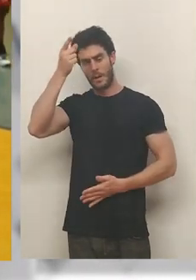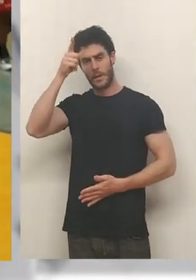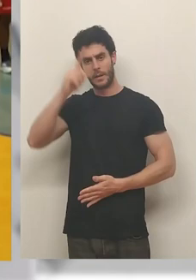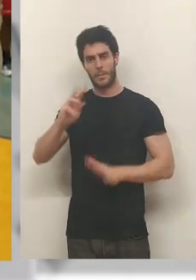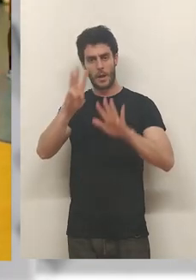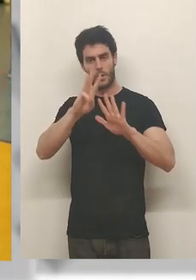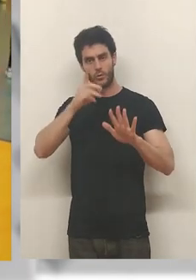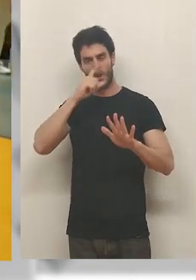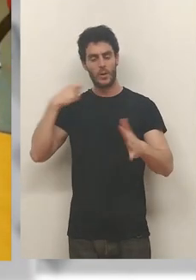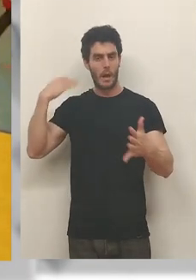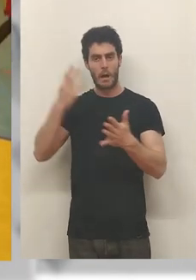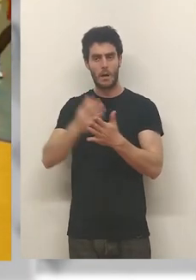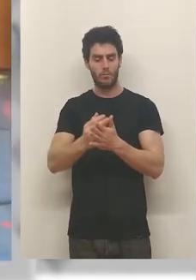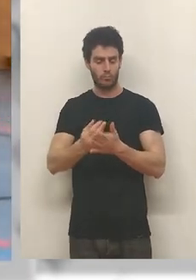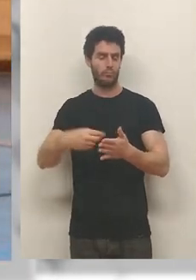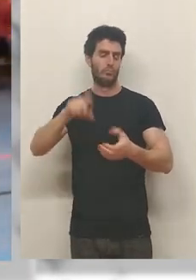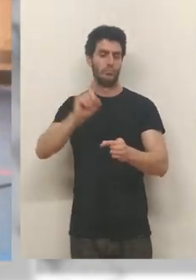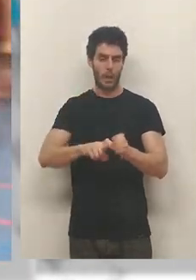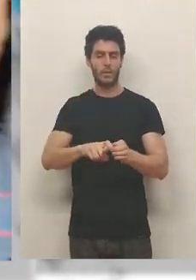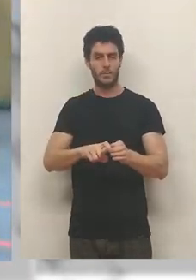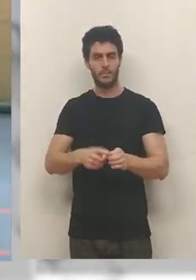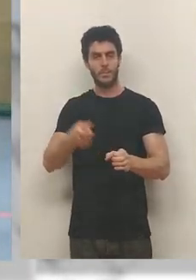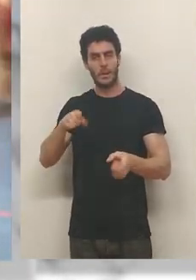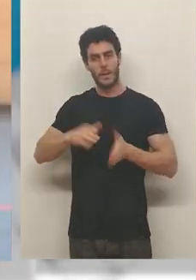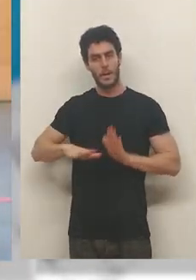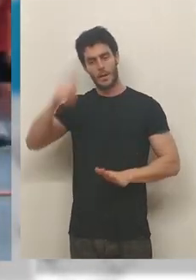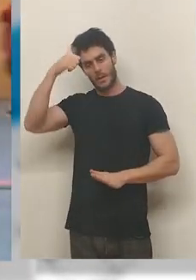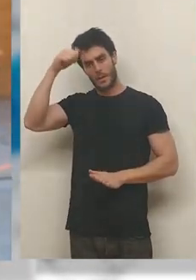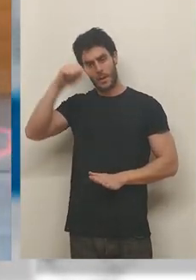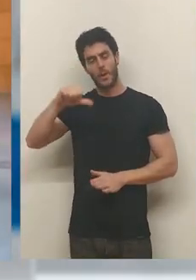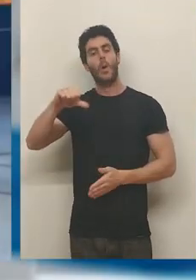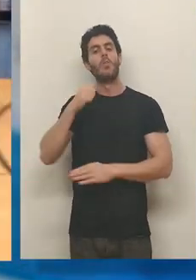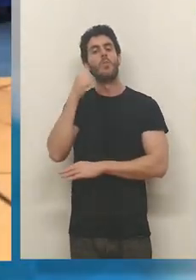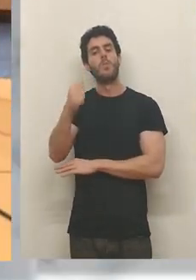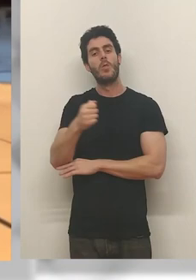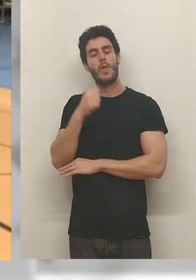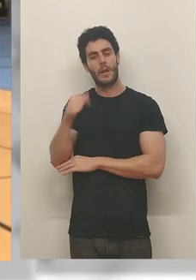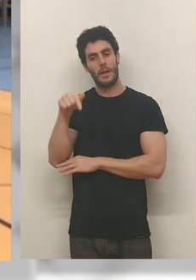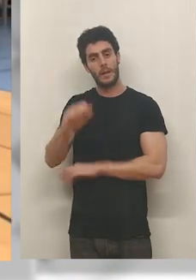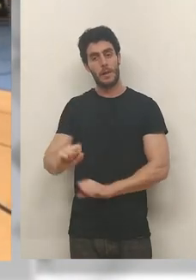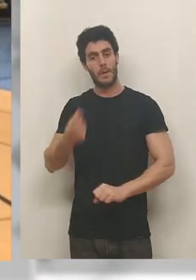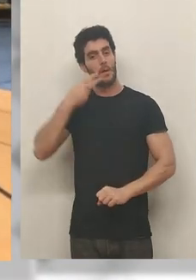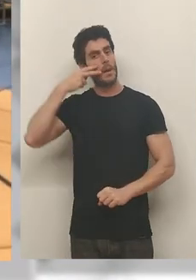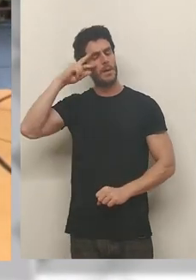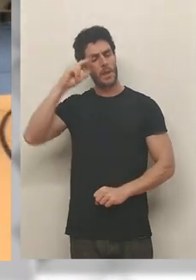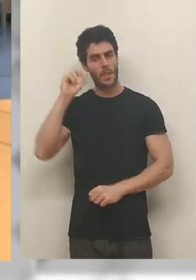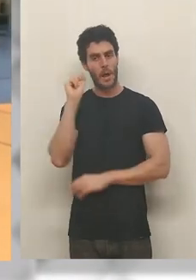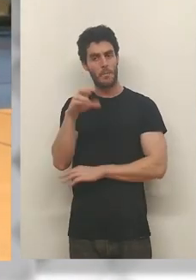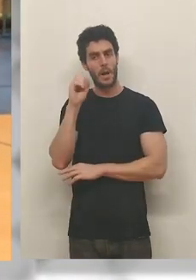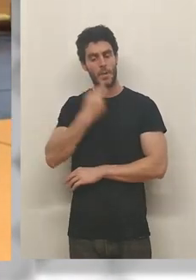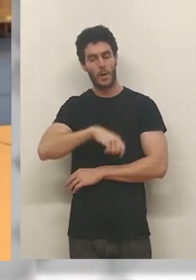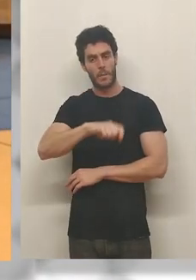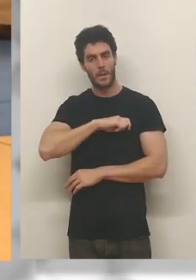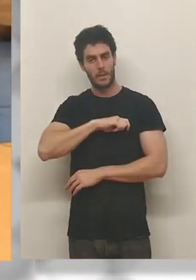Alemania y donde ha jugado las últimas ocho temporadas. Para Urios, hijo del mítico jugador del Balomano Ciudad Real, esta será su primera